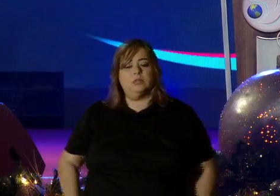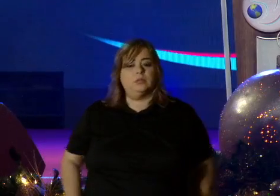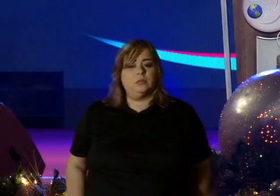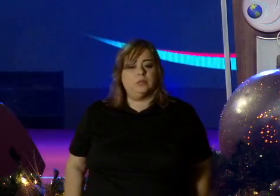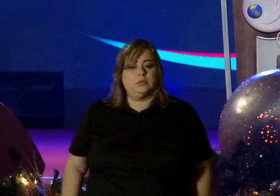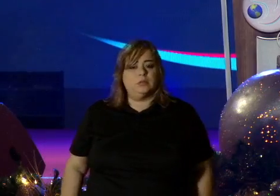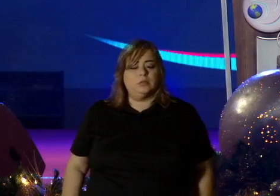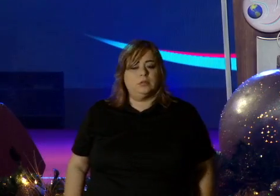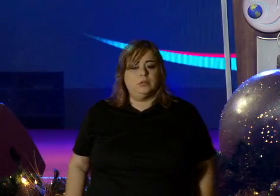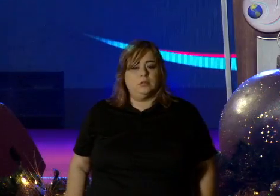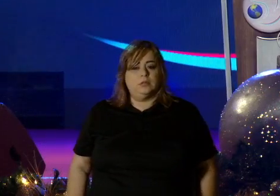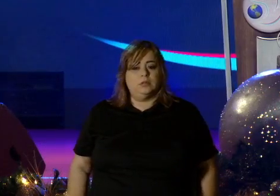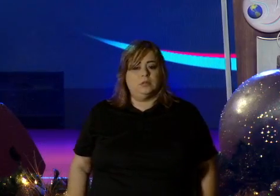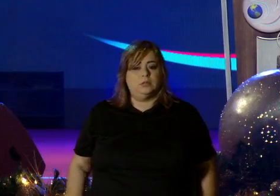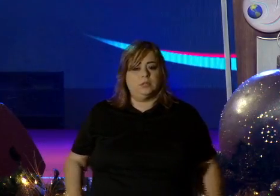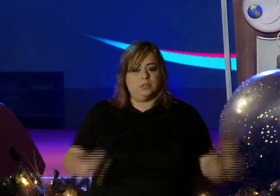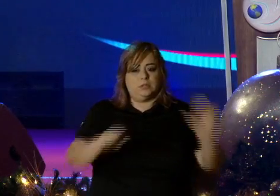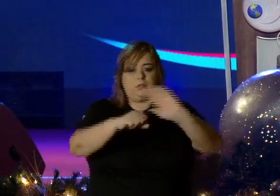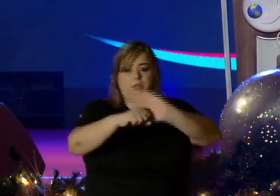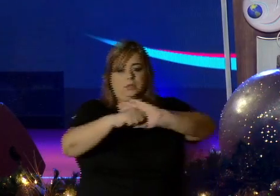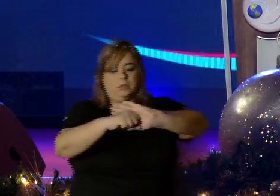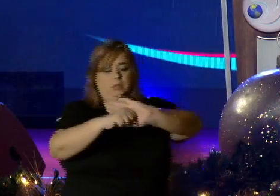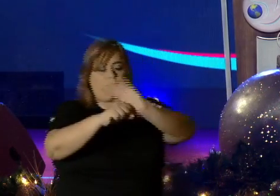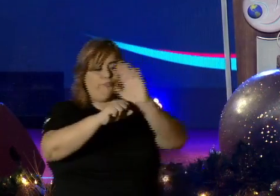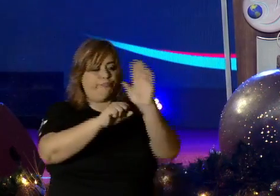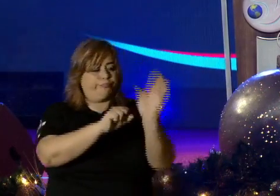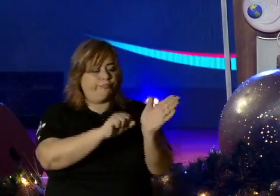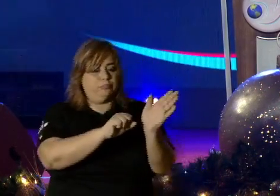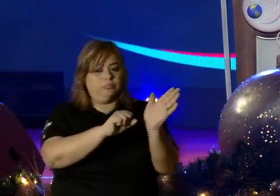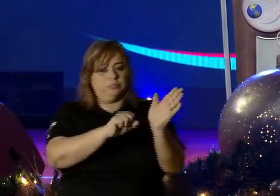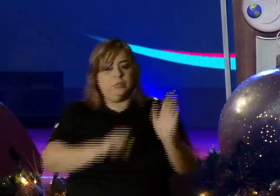digo que desde que mandaron a mover la piedra estaba pasando algo allá adentro.